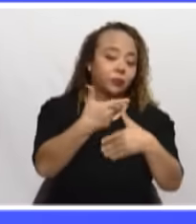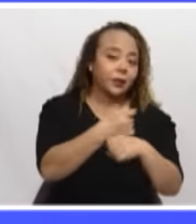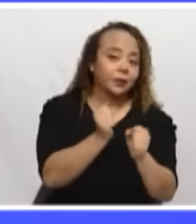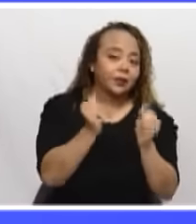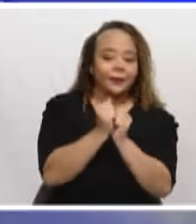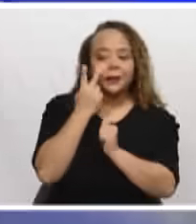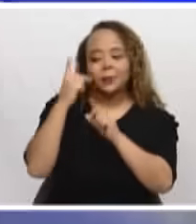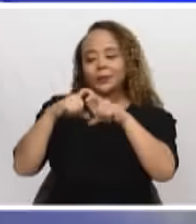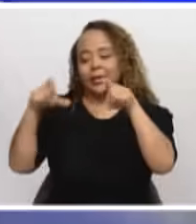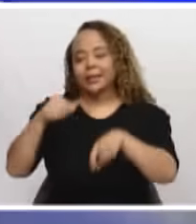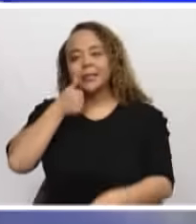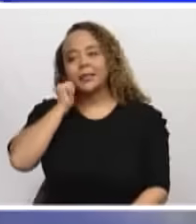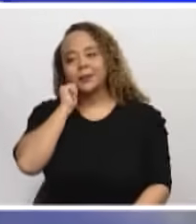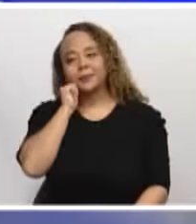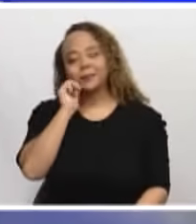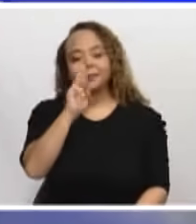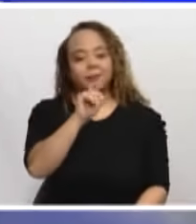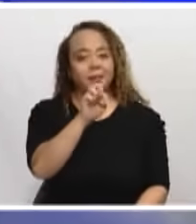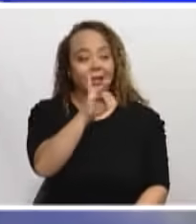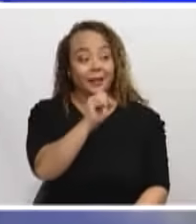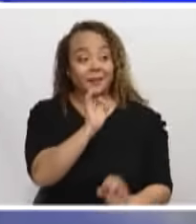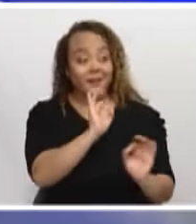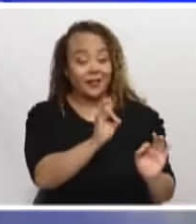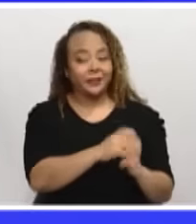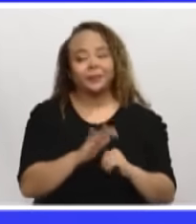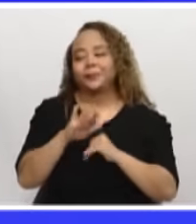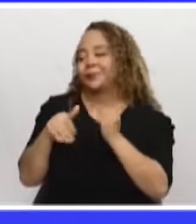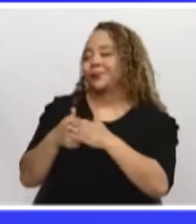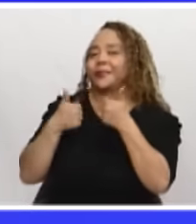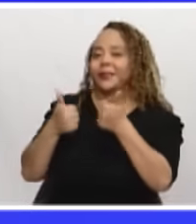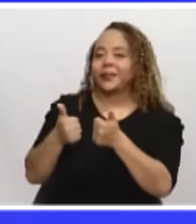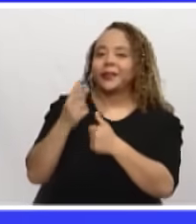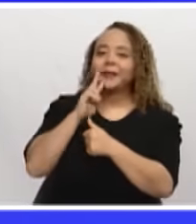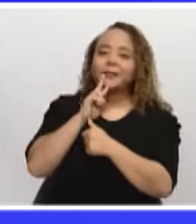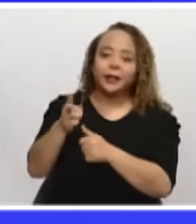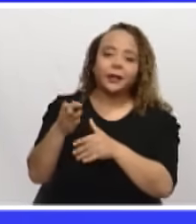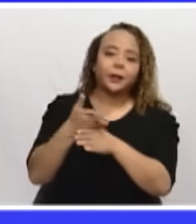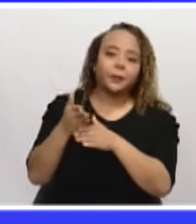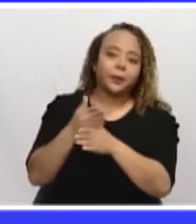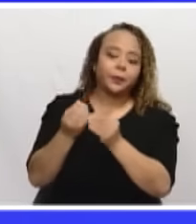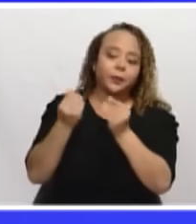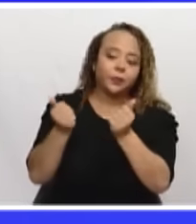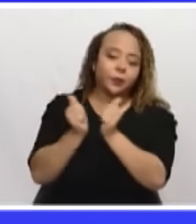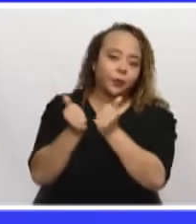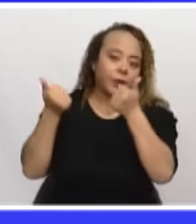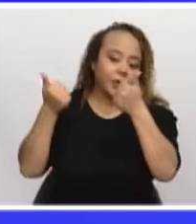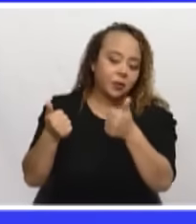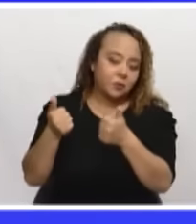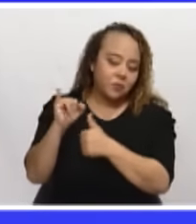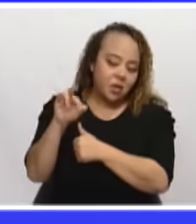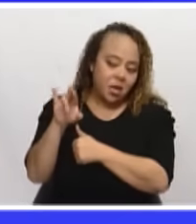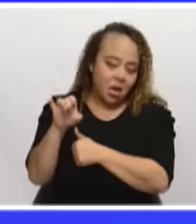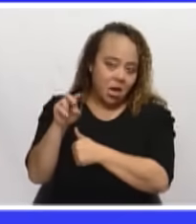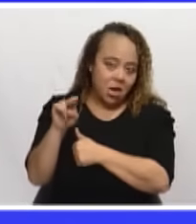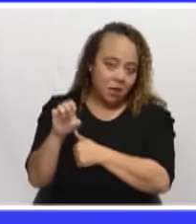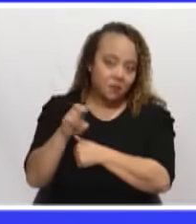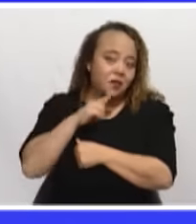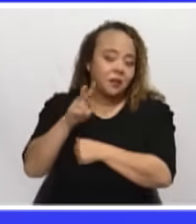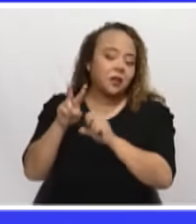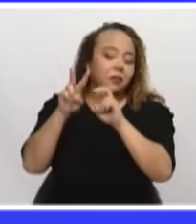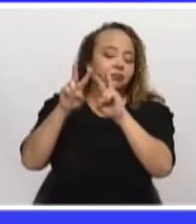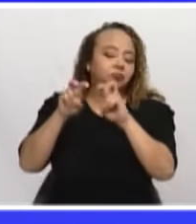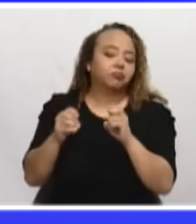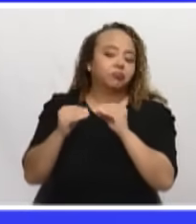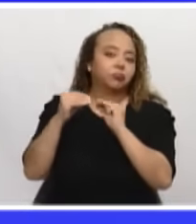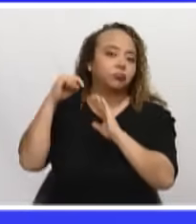que vimos en cancha ayer Martín Todo bien todo bien la verdad que comparto mucho con Irene a veces son circunstancias hay que analizarlo de forma